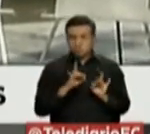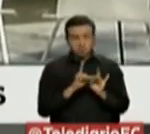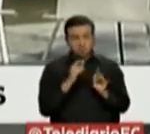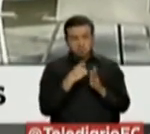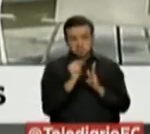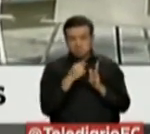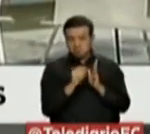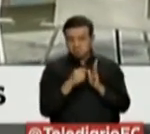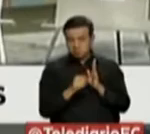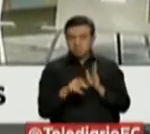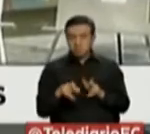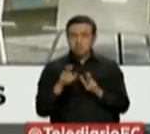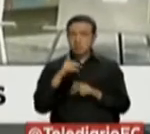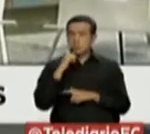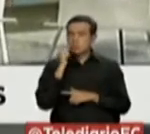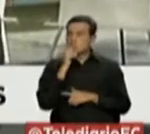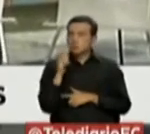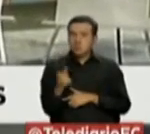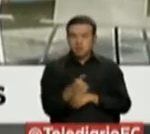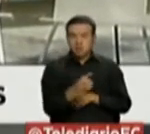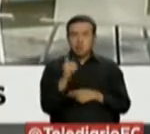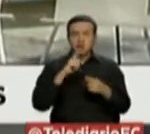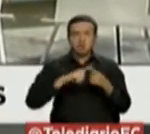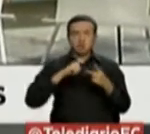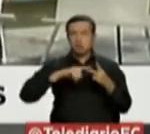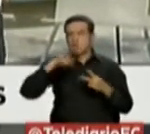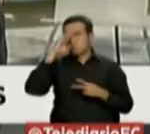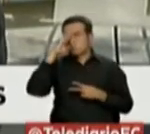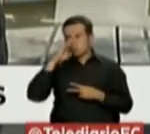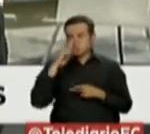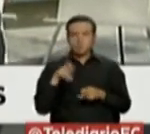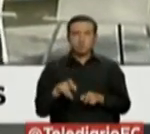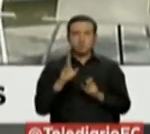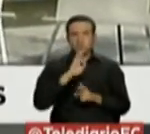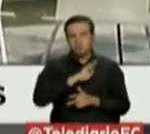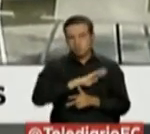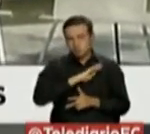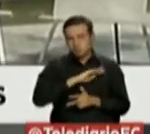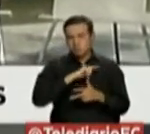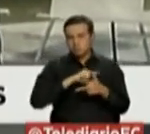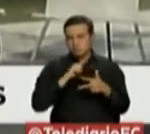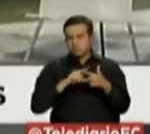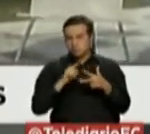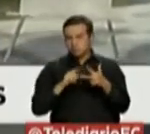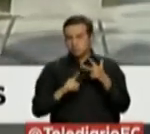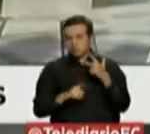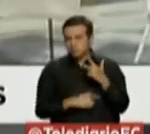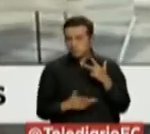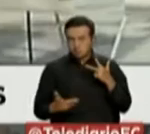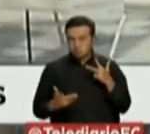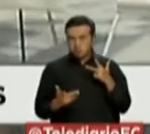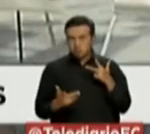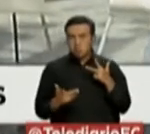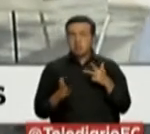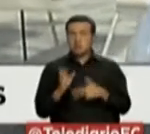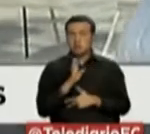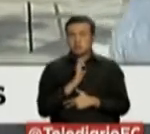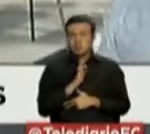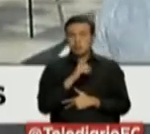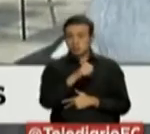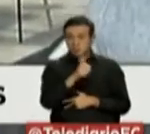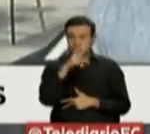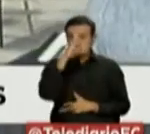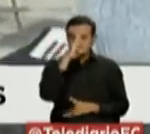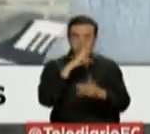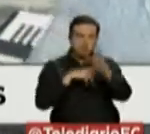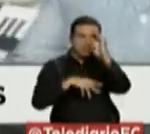bien hechos, como son el de bomberos, el de la intendencia, el permiso municipal, en donde de una manera técnica